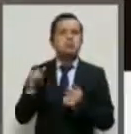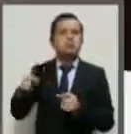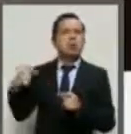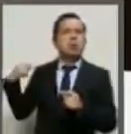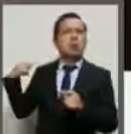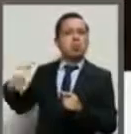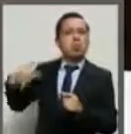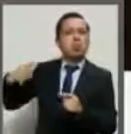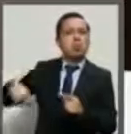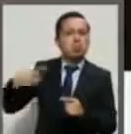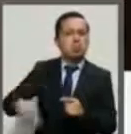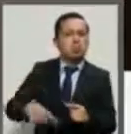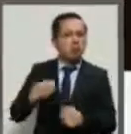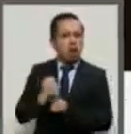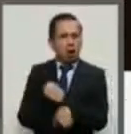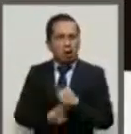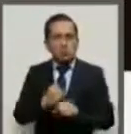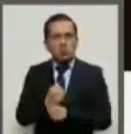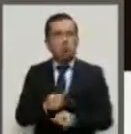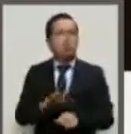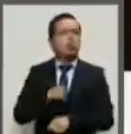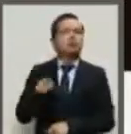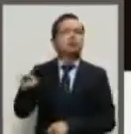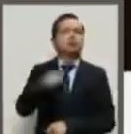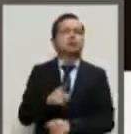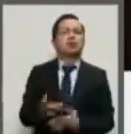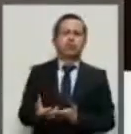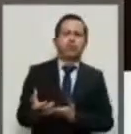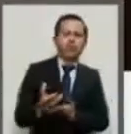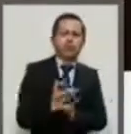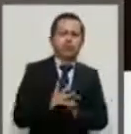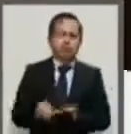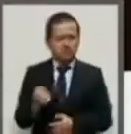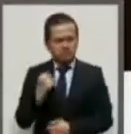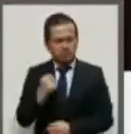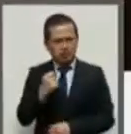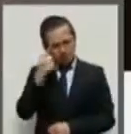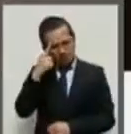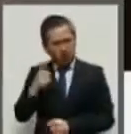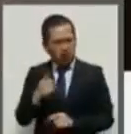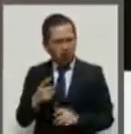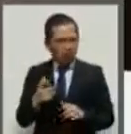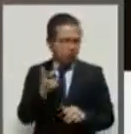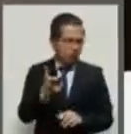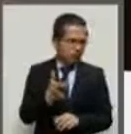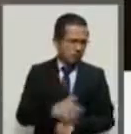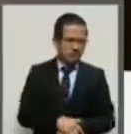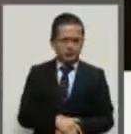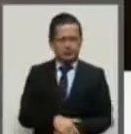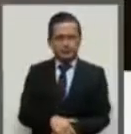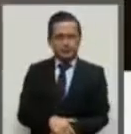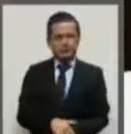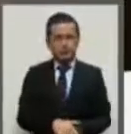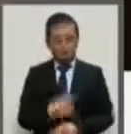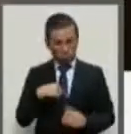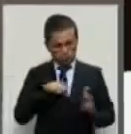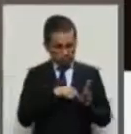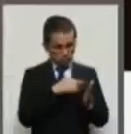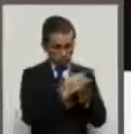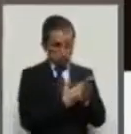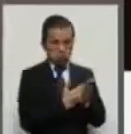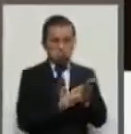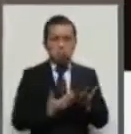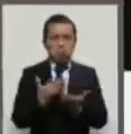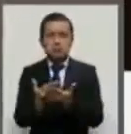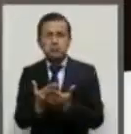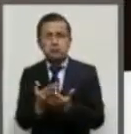años les dio jugosas e ilícitas ganancias. En esta propuesta, esos recursos